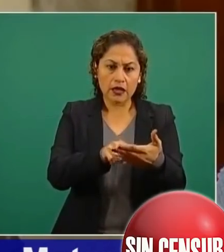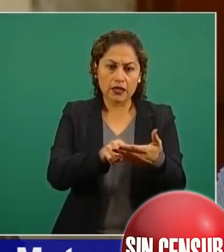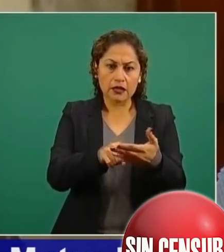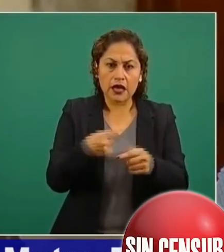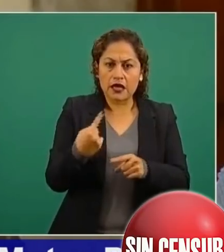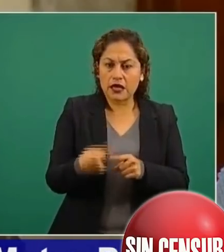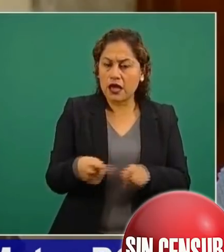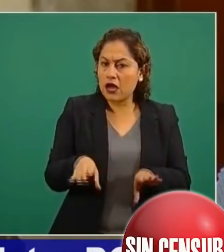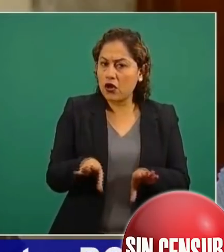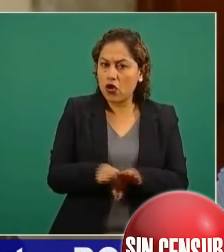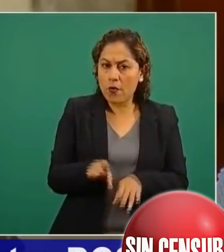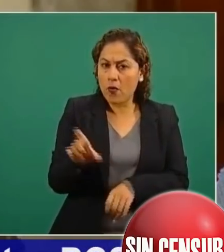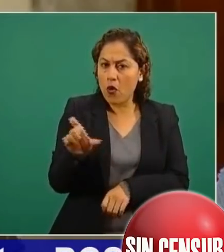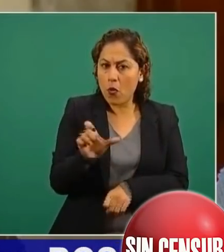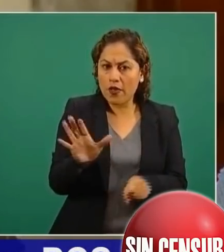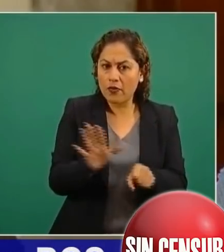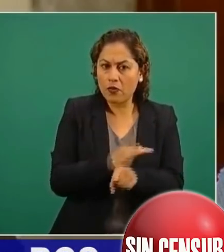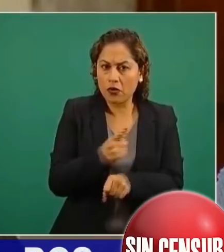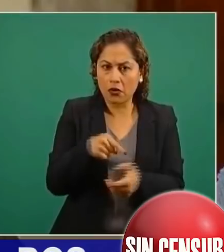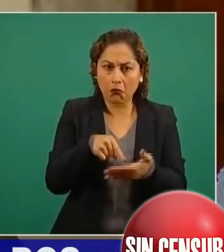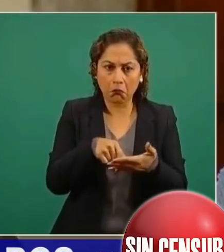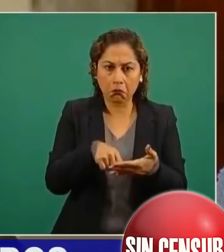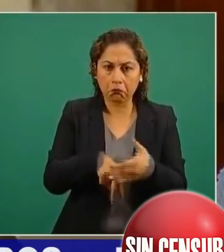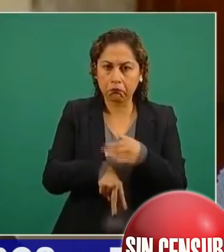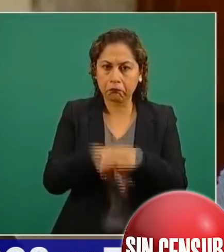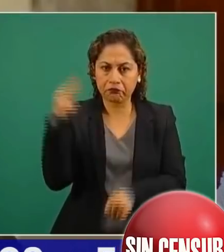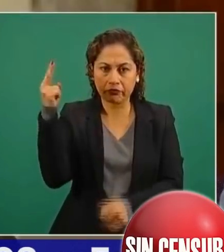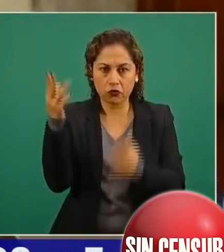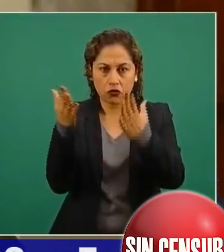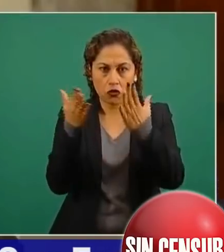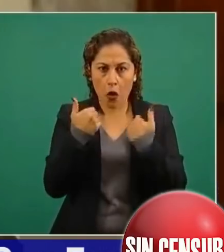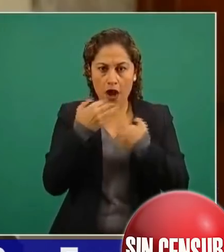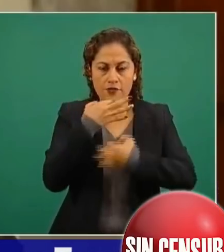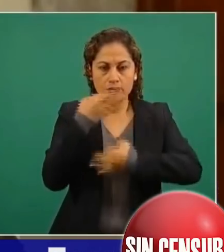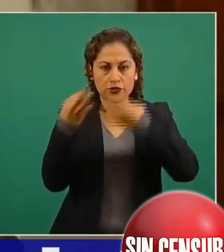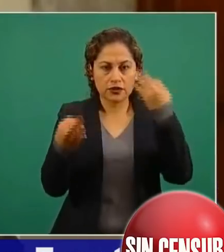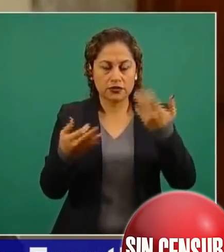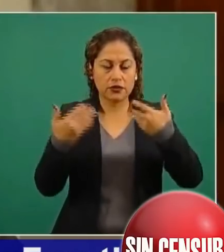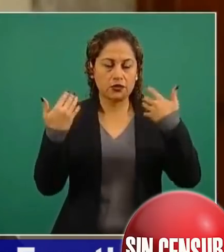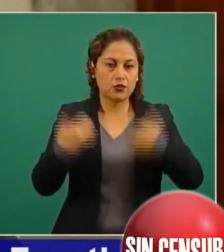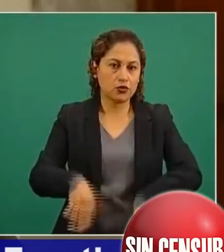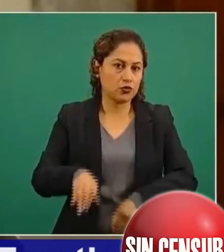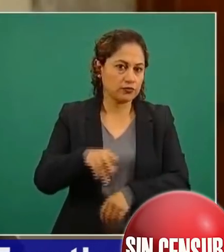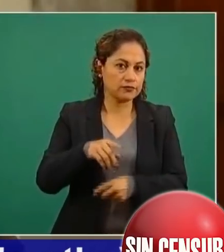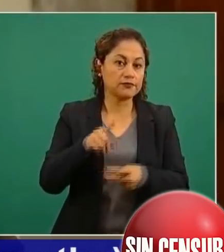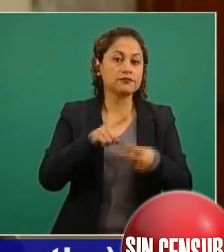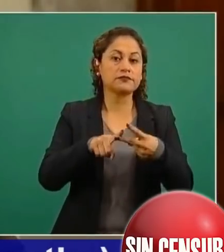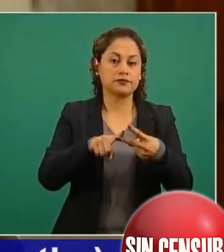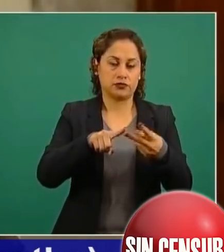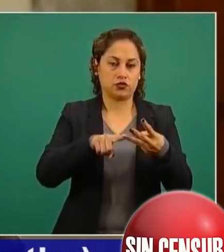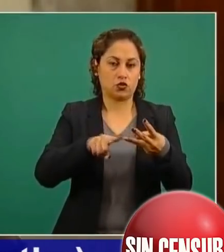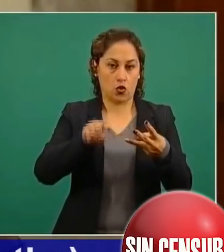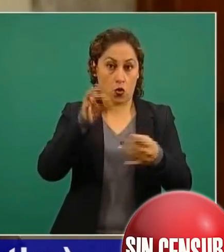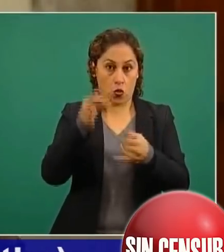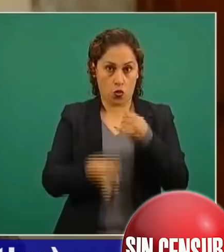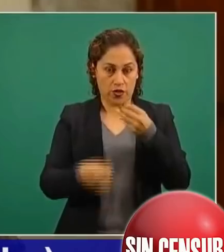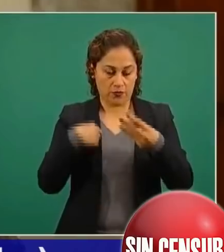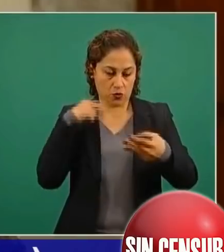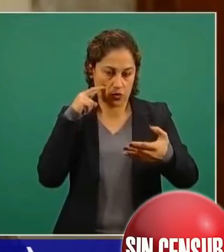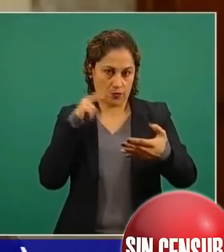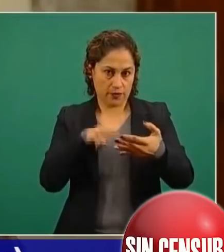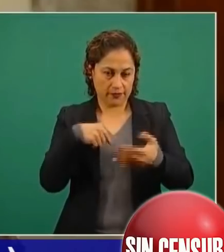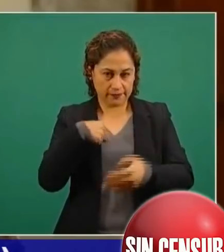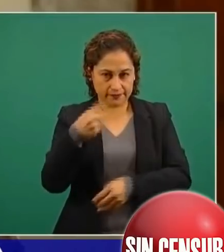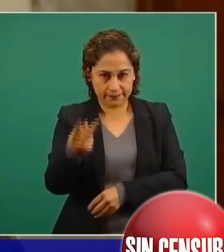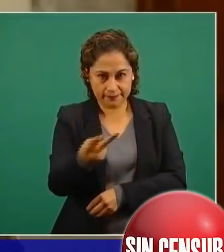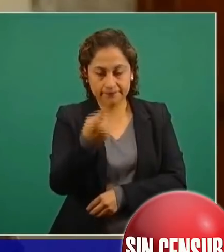cuándo, el cómo, el dónde y el por qué. Pero esta relación, presidente, de la pregunta que le voy a plantear es por qué